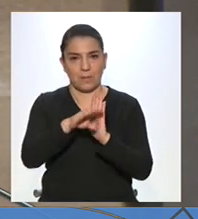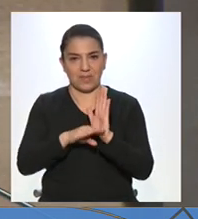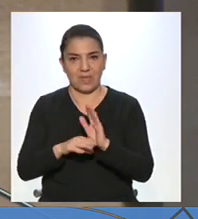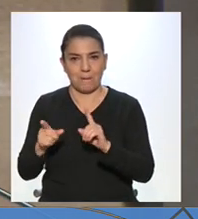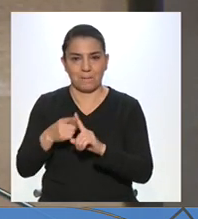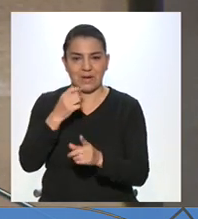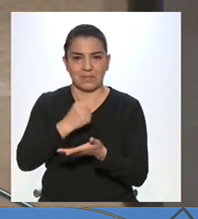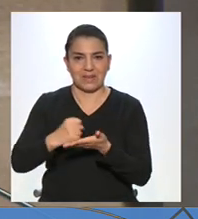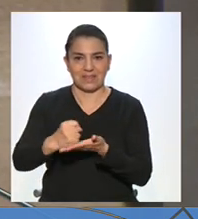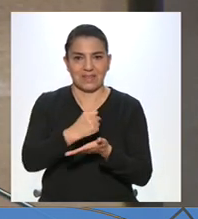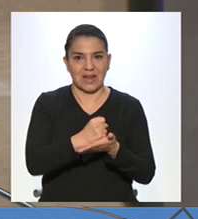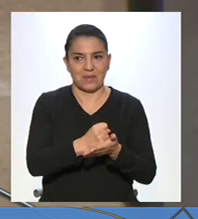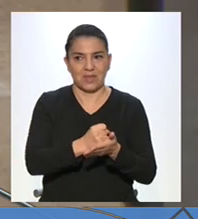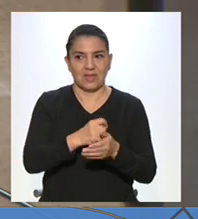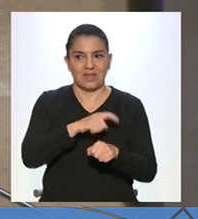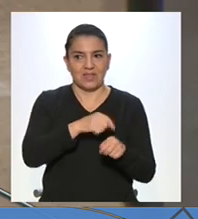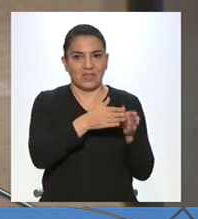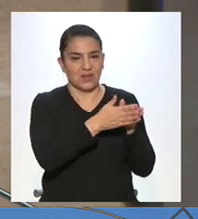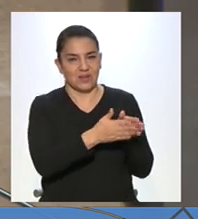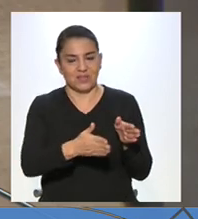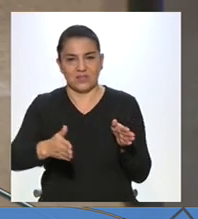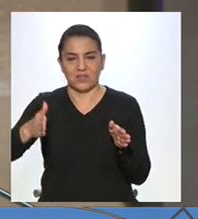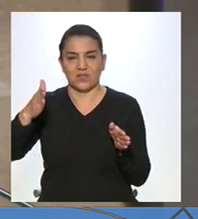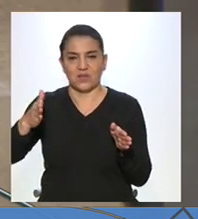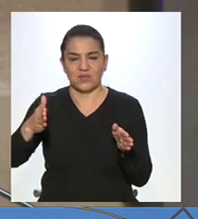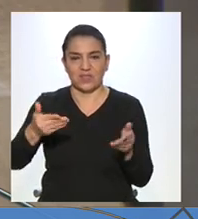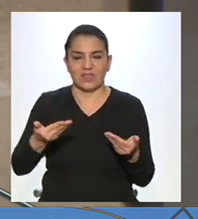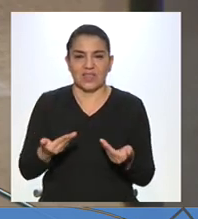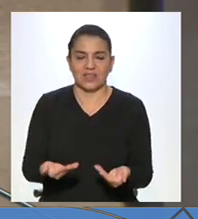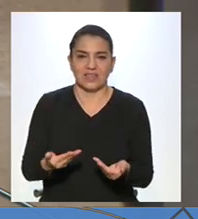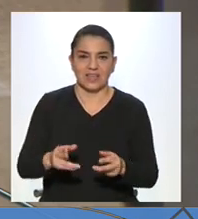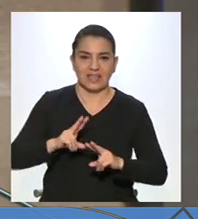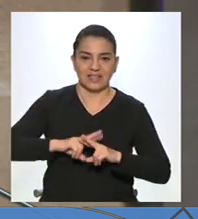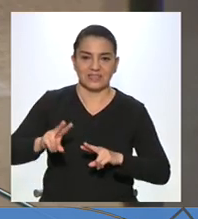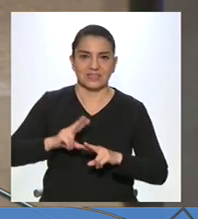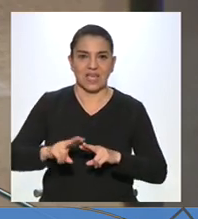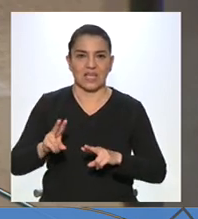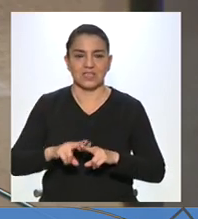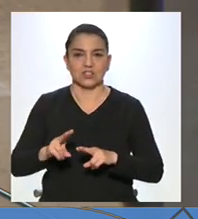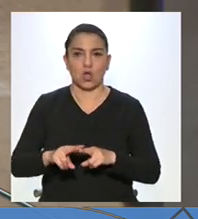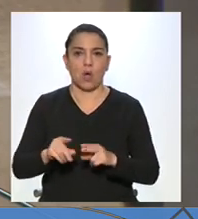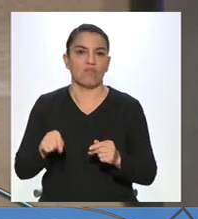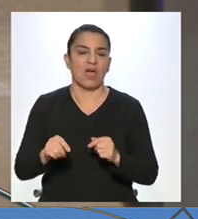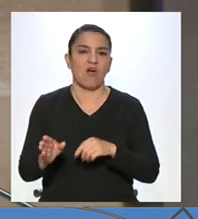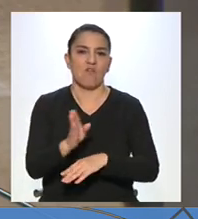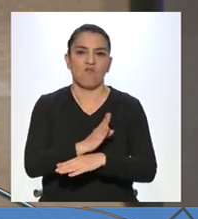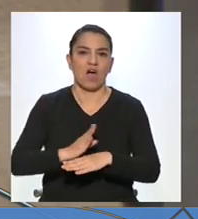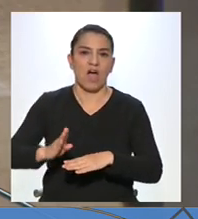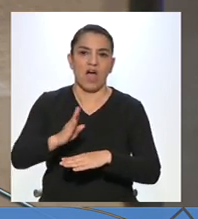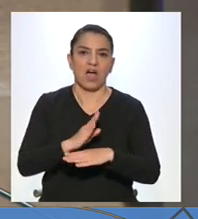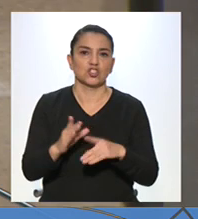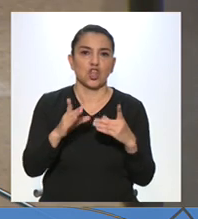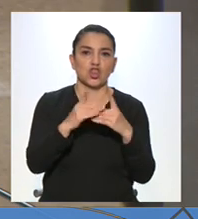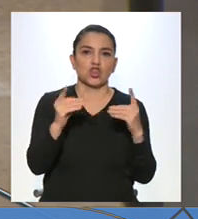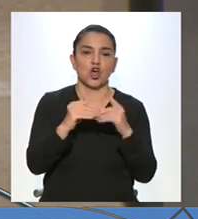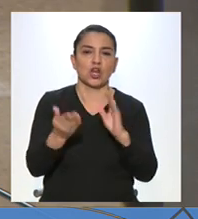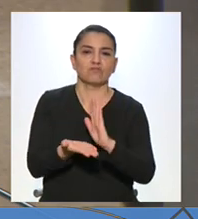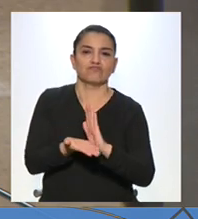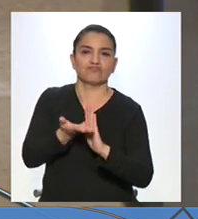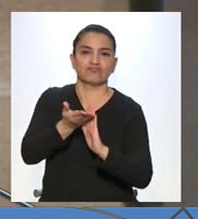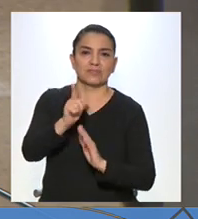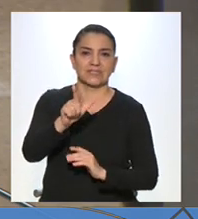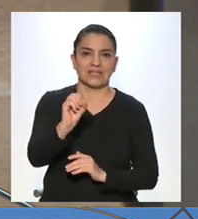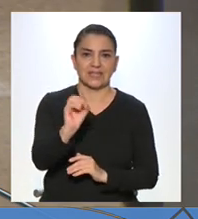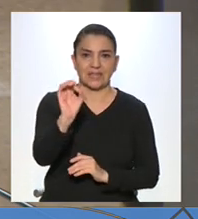trámite hasta ahora, las tasas soberanas de largo plazo se han incrementado en 125 puntos base, el valor del dólar ha subido algo más de 70